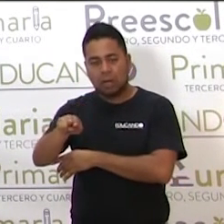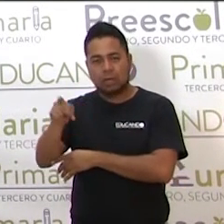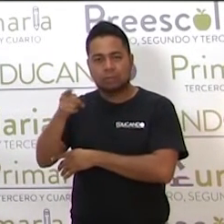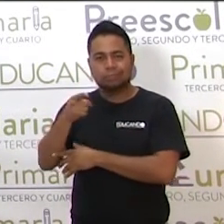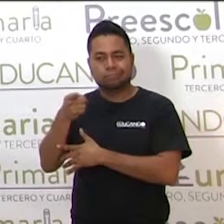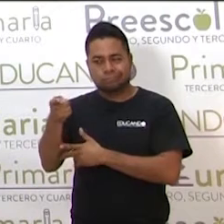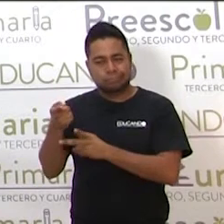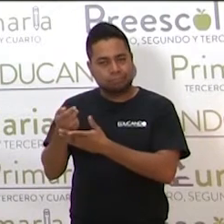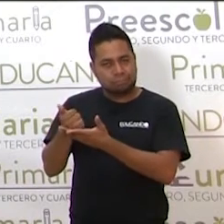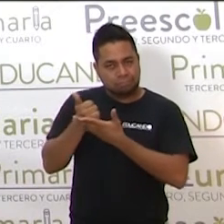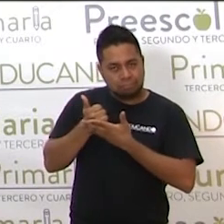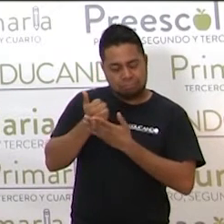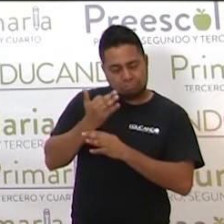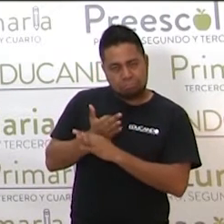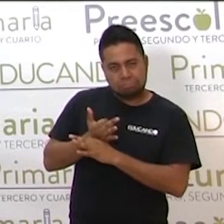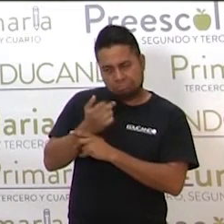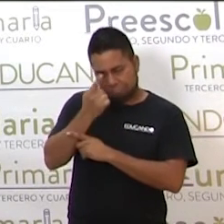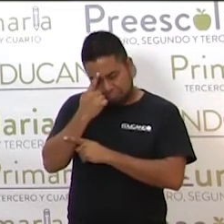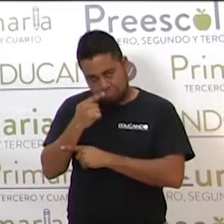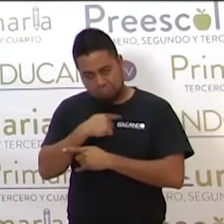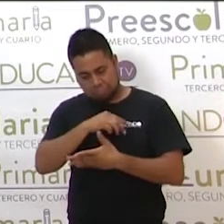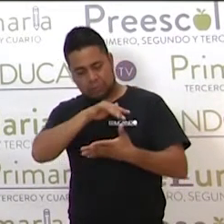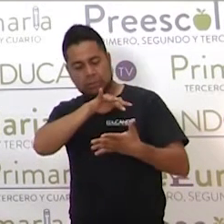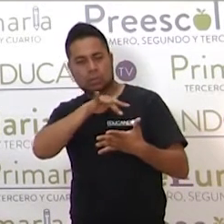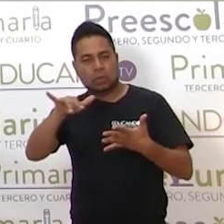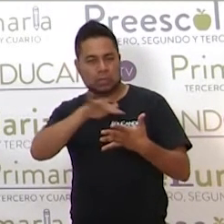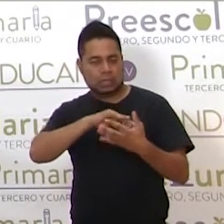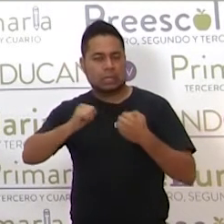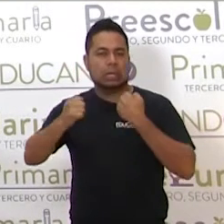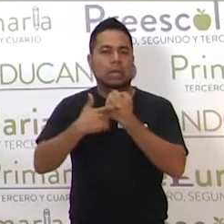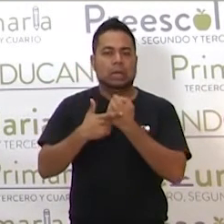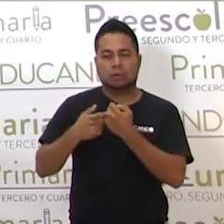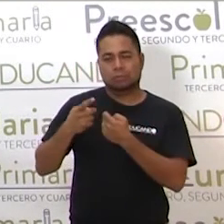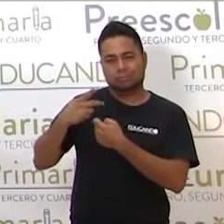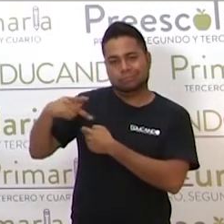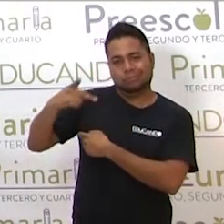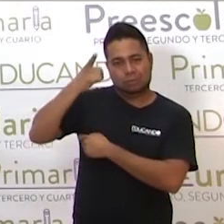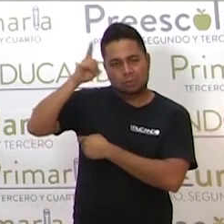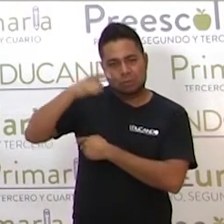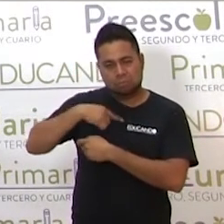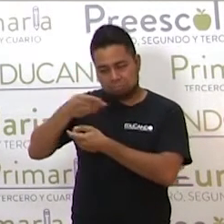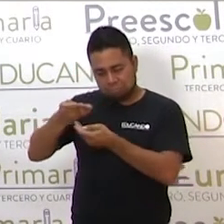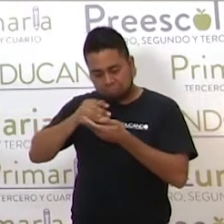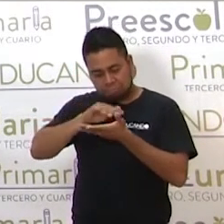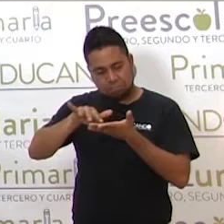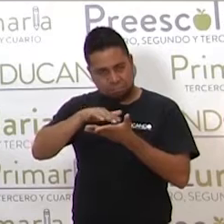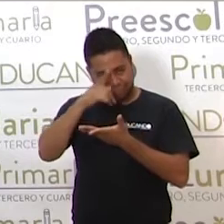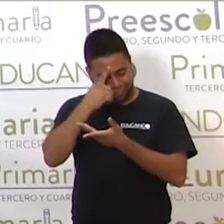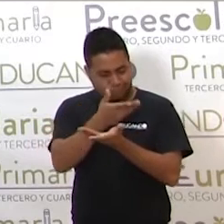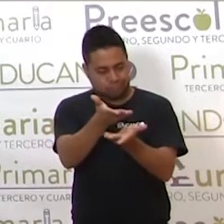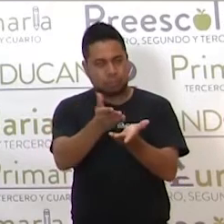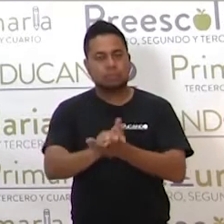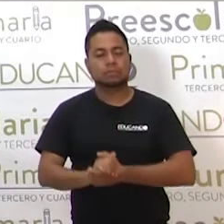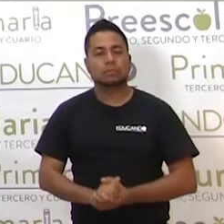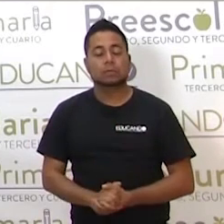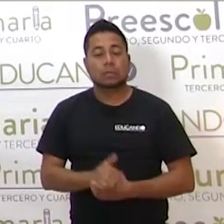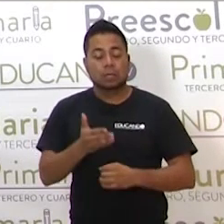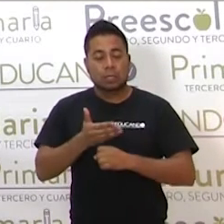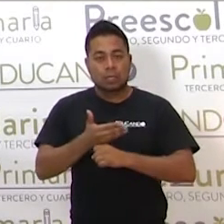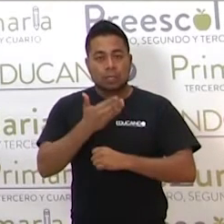nosotros, para que yo pueda leerles un texto de él. Muy bien, pues